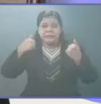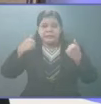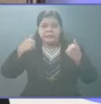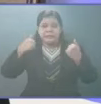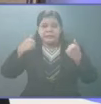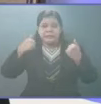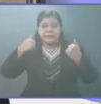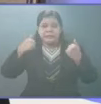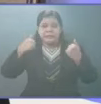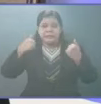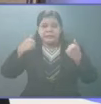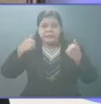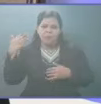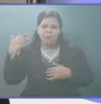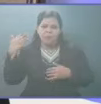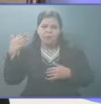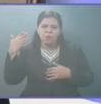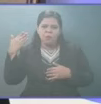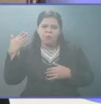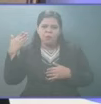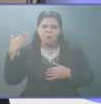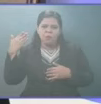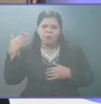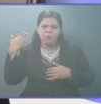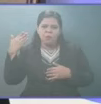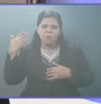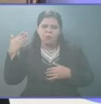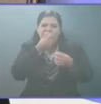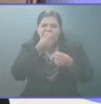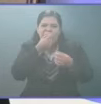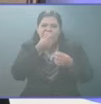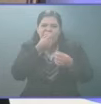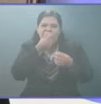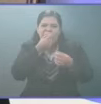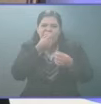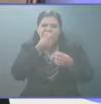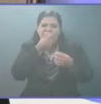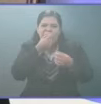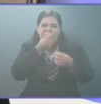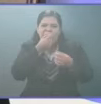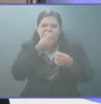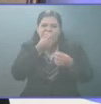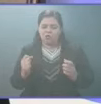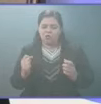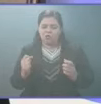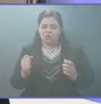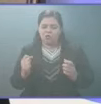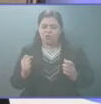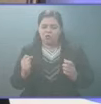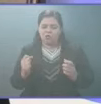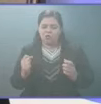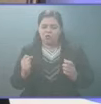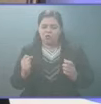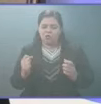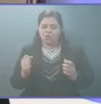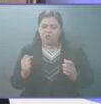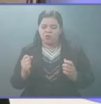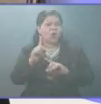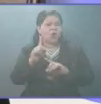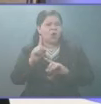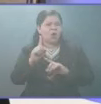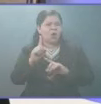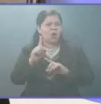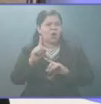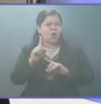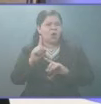de vida saludables, comer saludable, hacer ejercicio, y no hablo de hacer pesas o de ponerse belto, sino que en el mayor